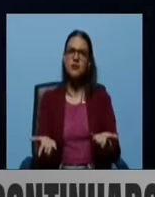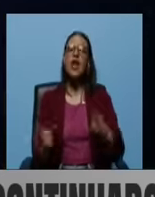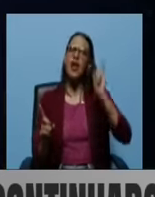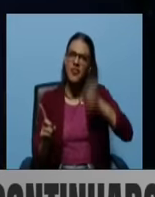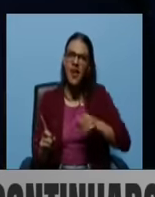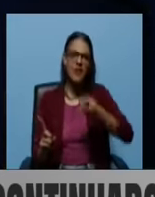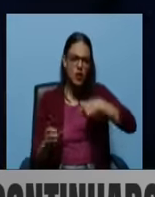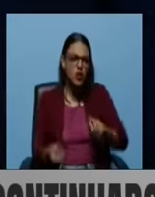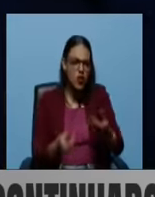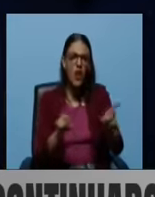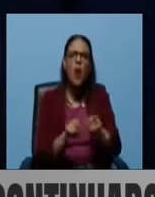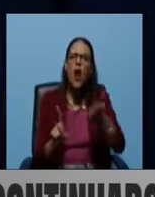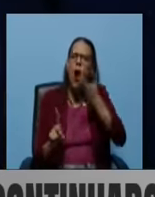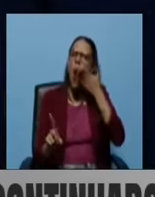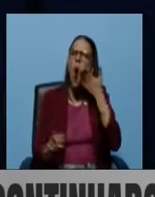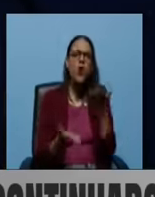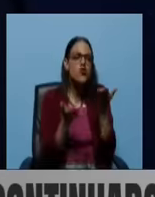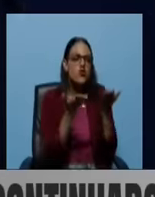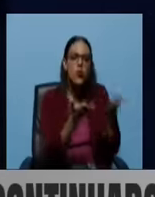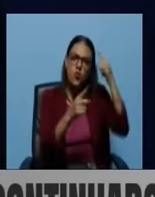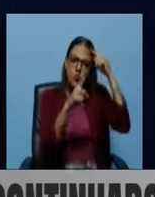Es un orgullo.